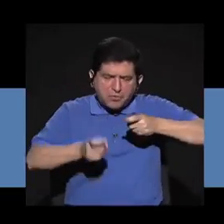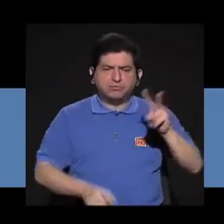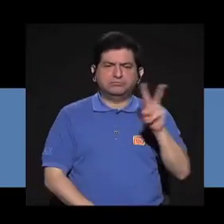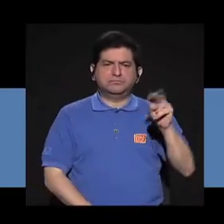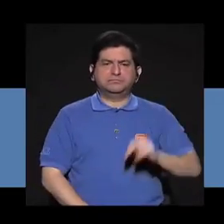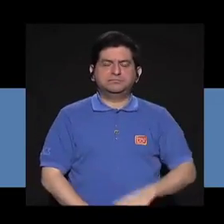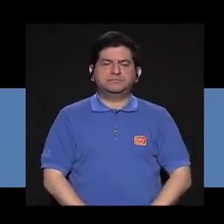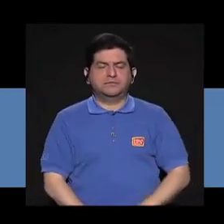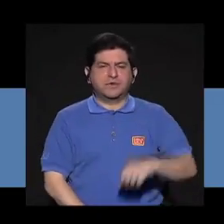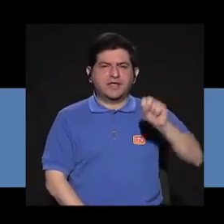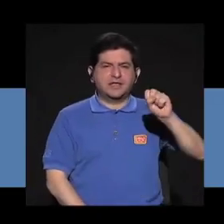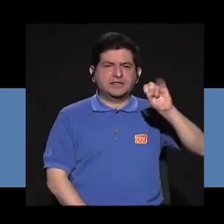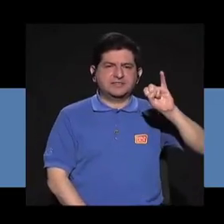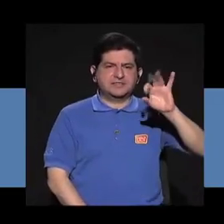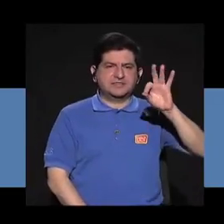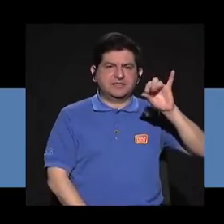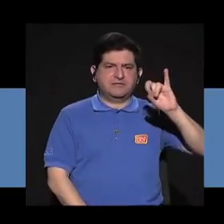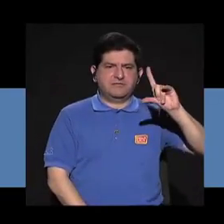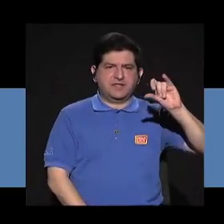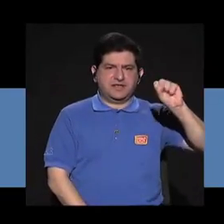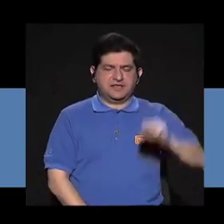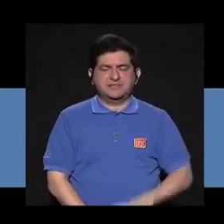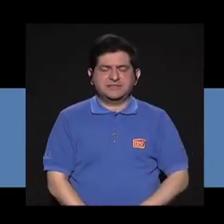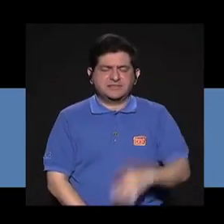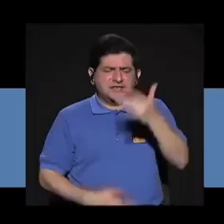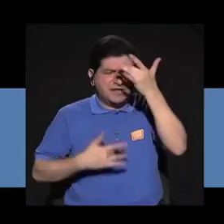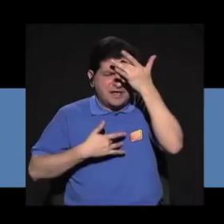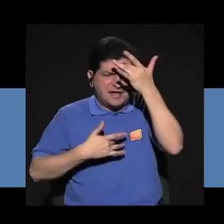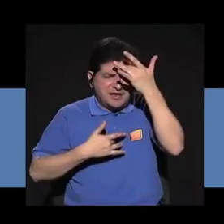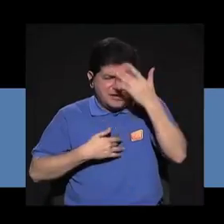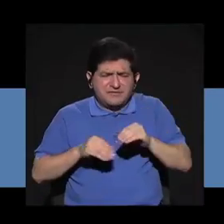virus. Sífilis. Es una enfermedad